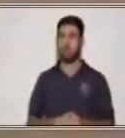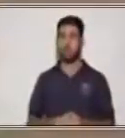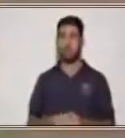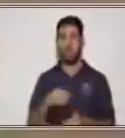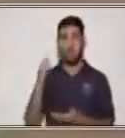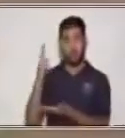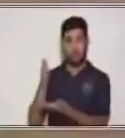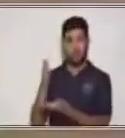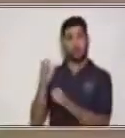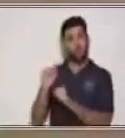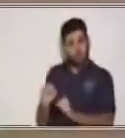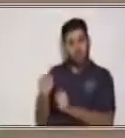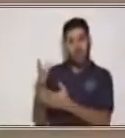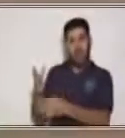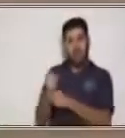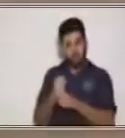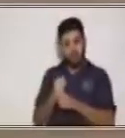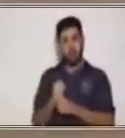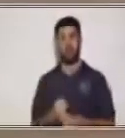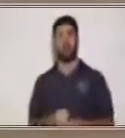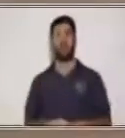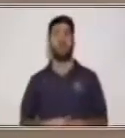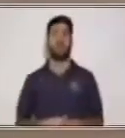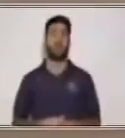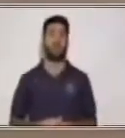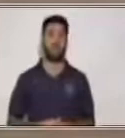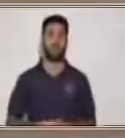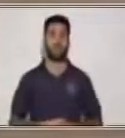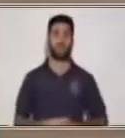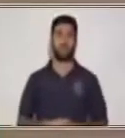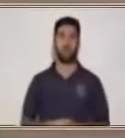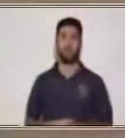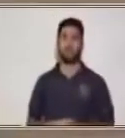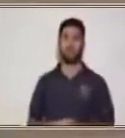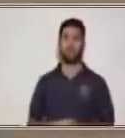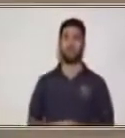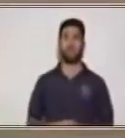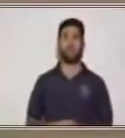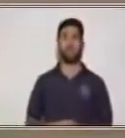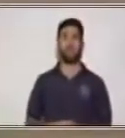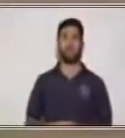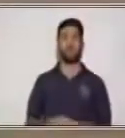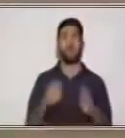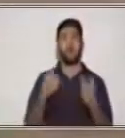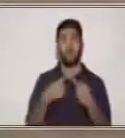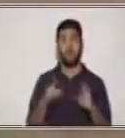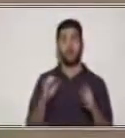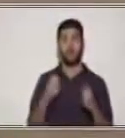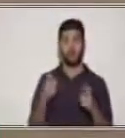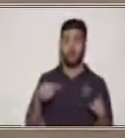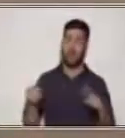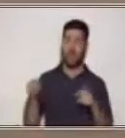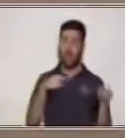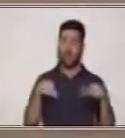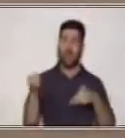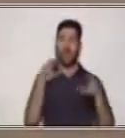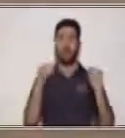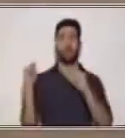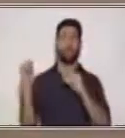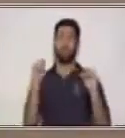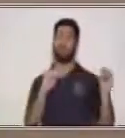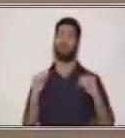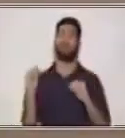perros, ¿verdad? Entonces, pero si no lo venden, lo tenemos que pagar, ¿verdad? Entonces decían ellos, una idea